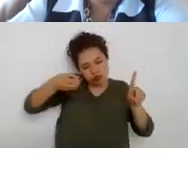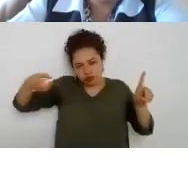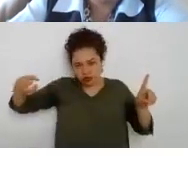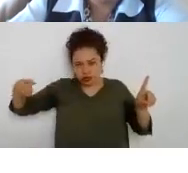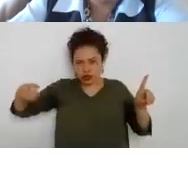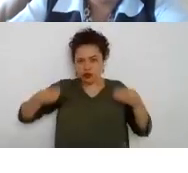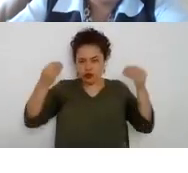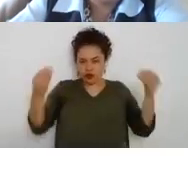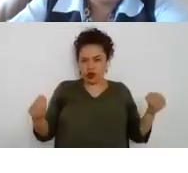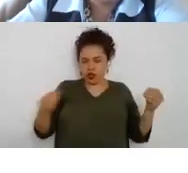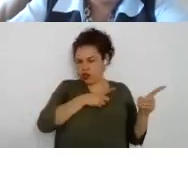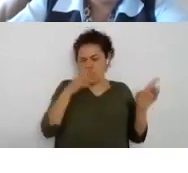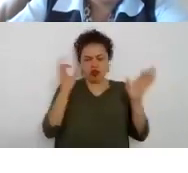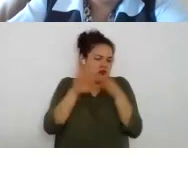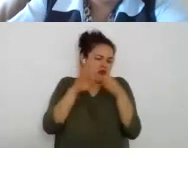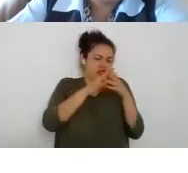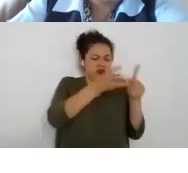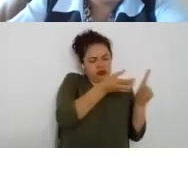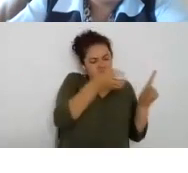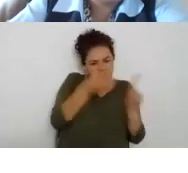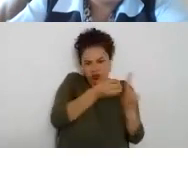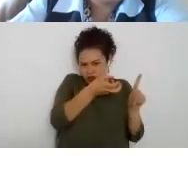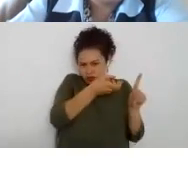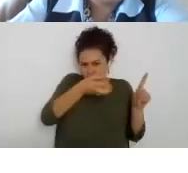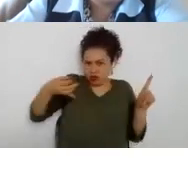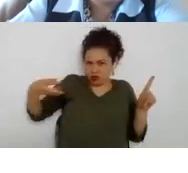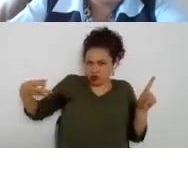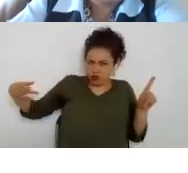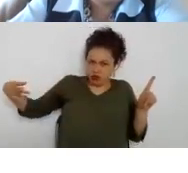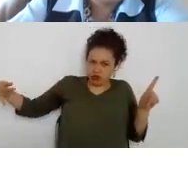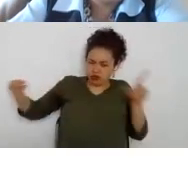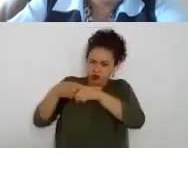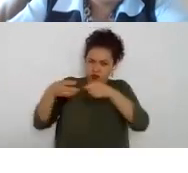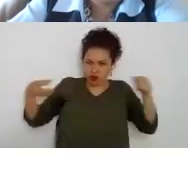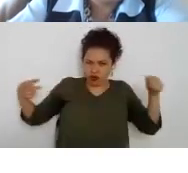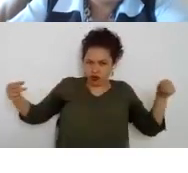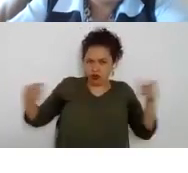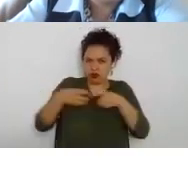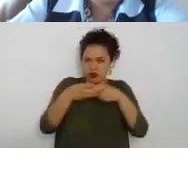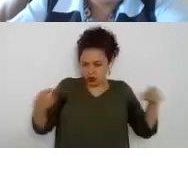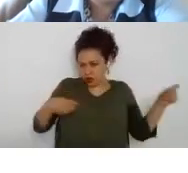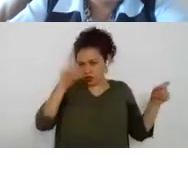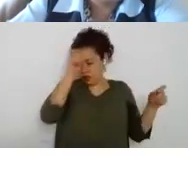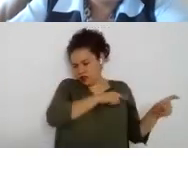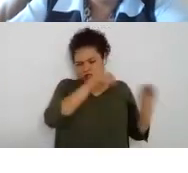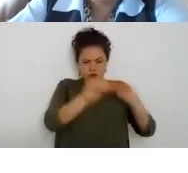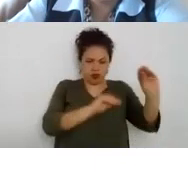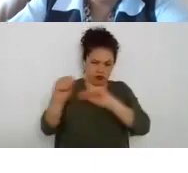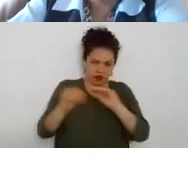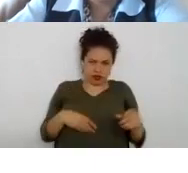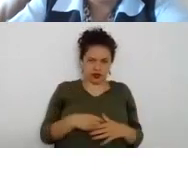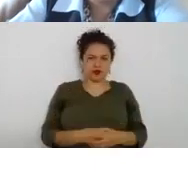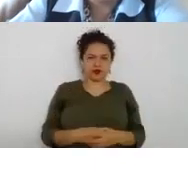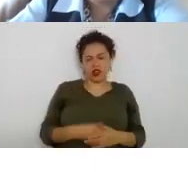venda. Si yo hago eso, se me va a complicar un poco el manipularla, ¿ok? Entonces,